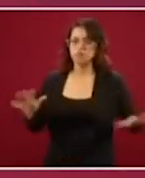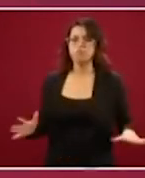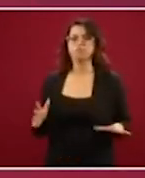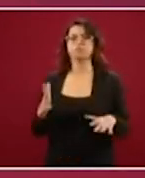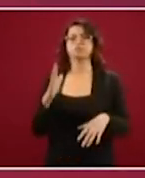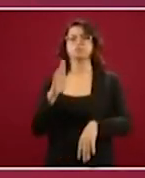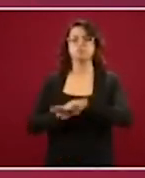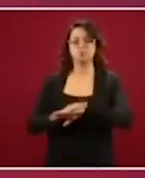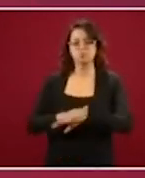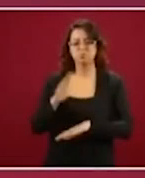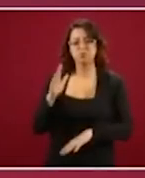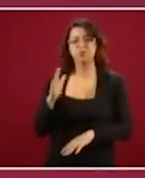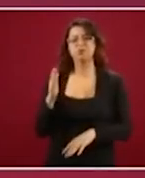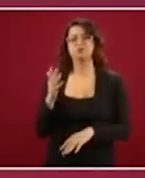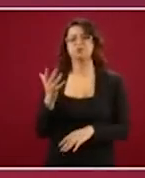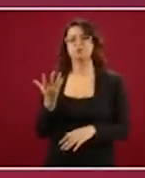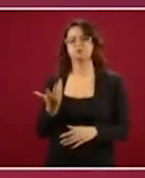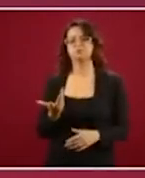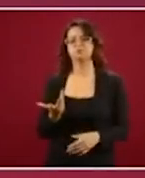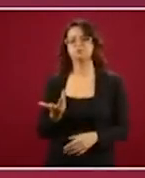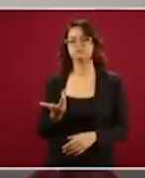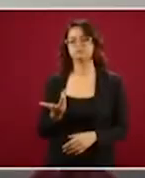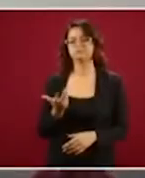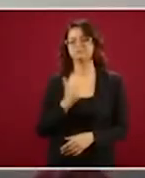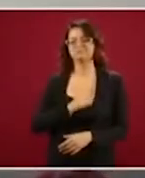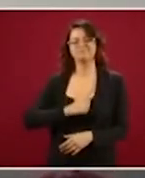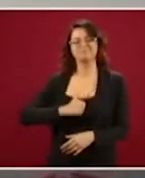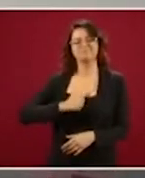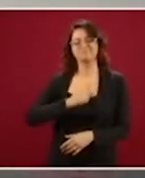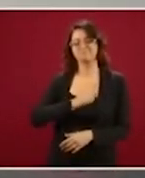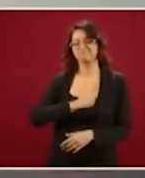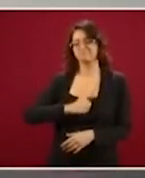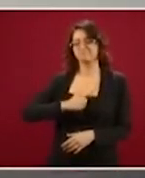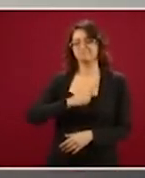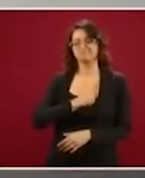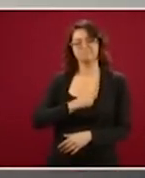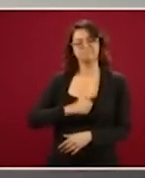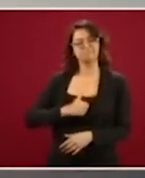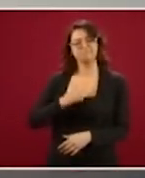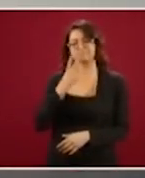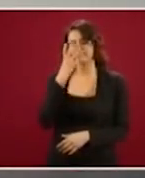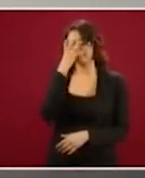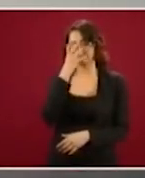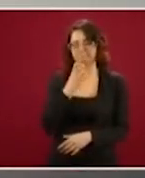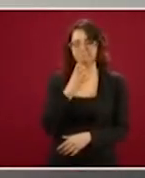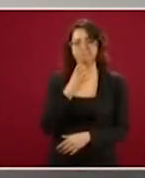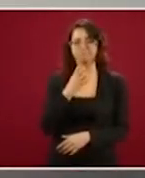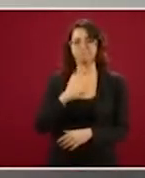sobre estos lamentables casos, repito,